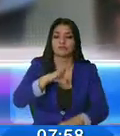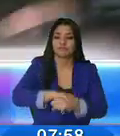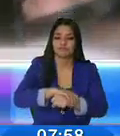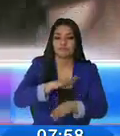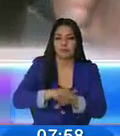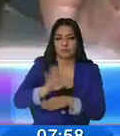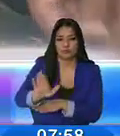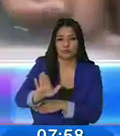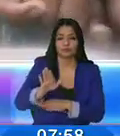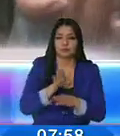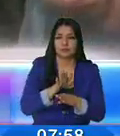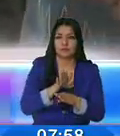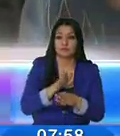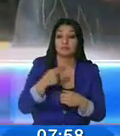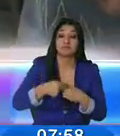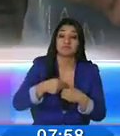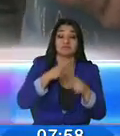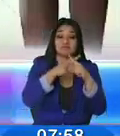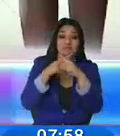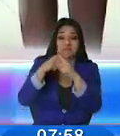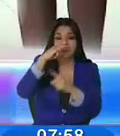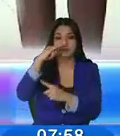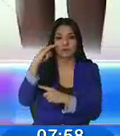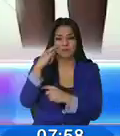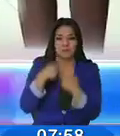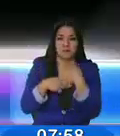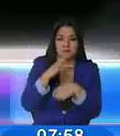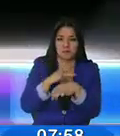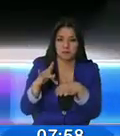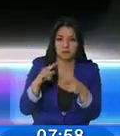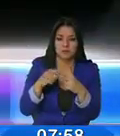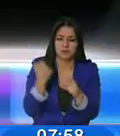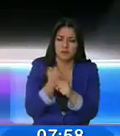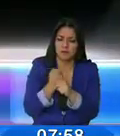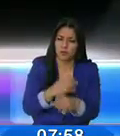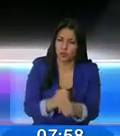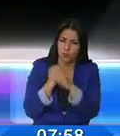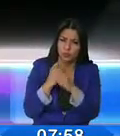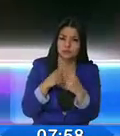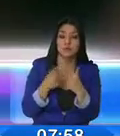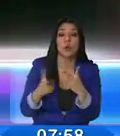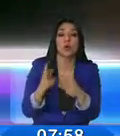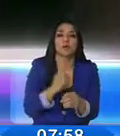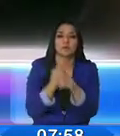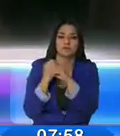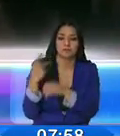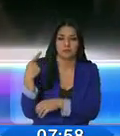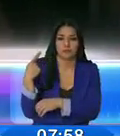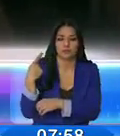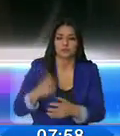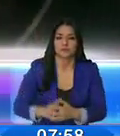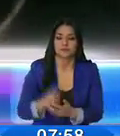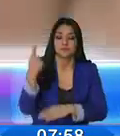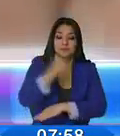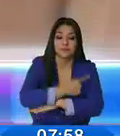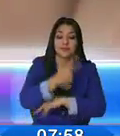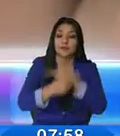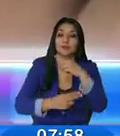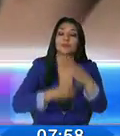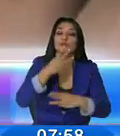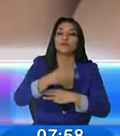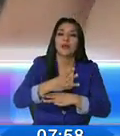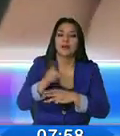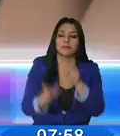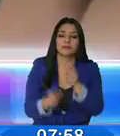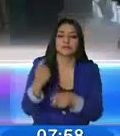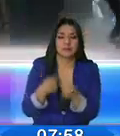delito, involucradas en pornografía infantil, explotación laboral y sexual. En el marco del Día Mundial contra la Trata de Personas,